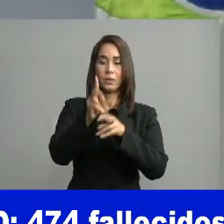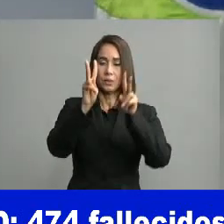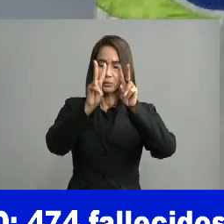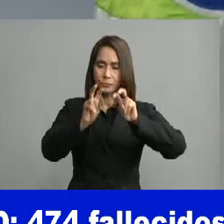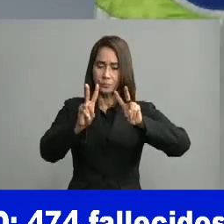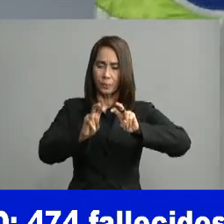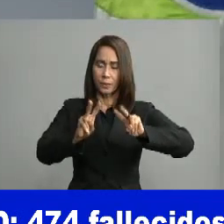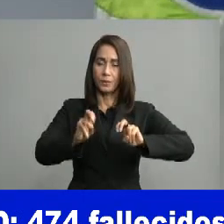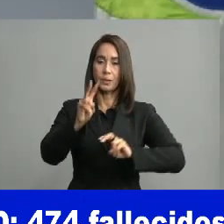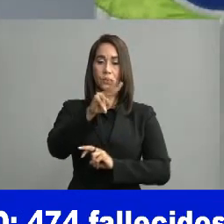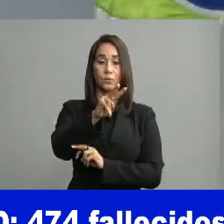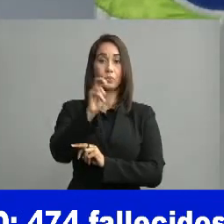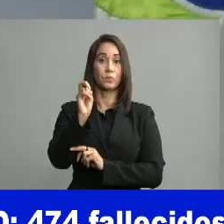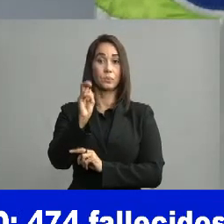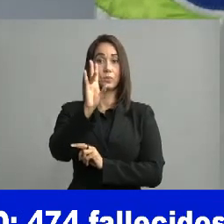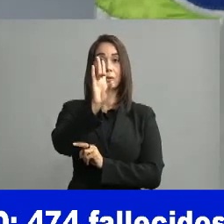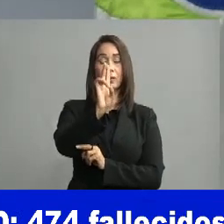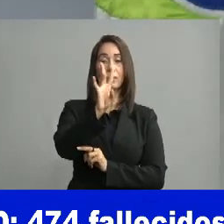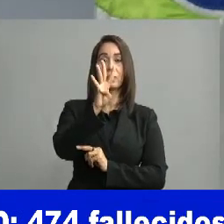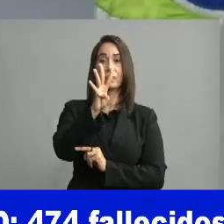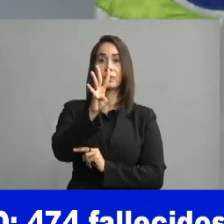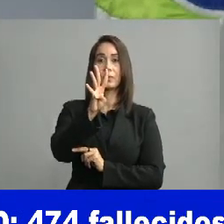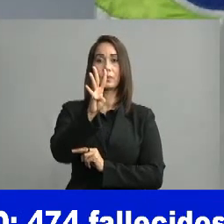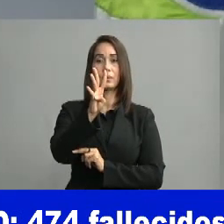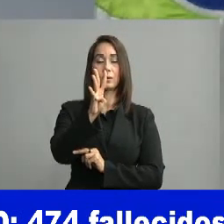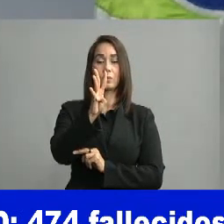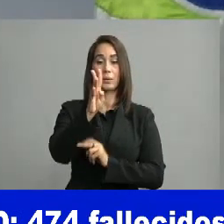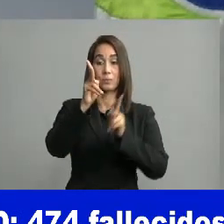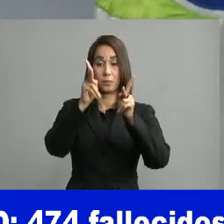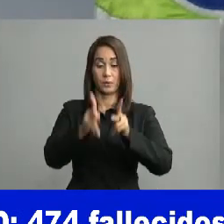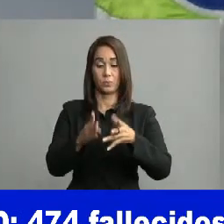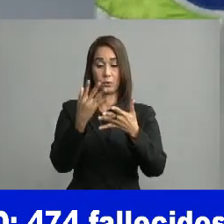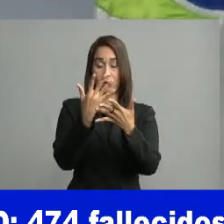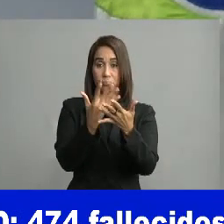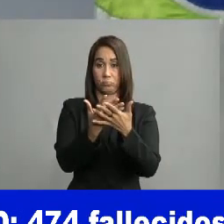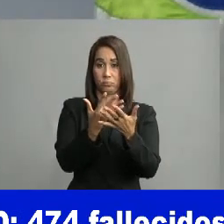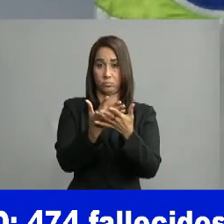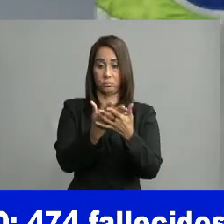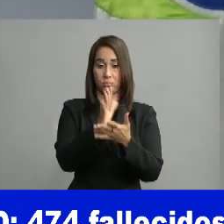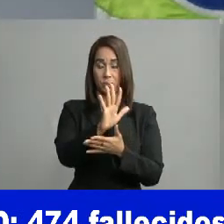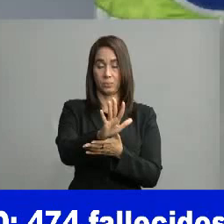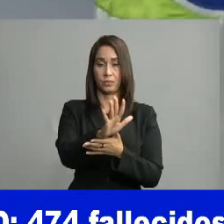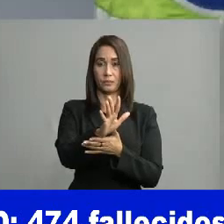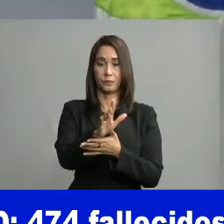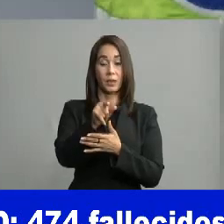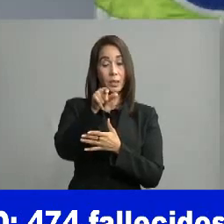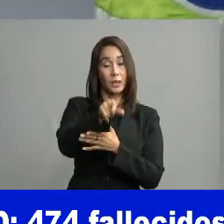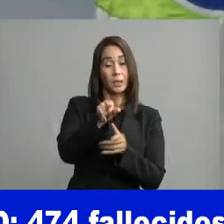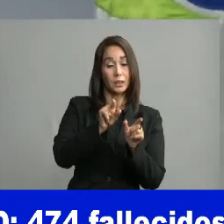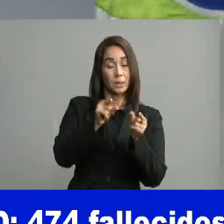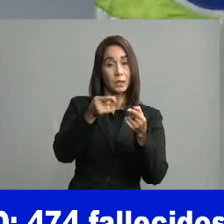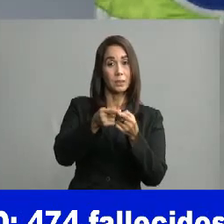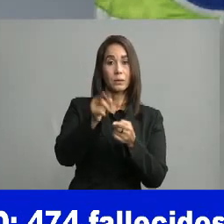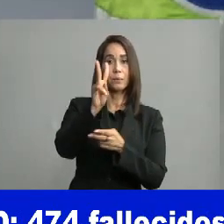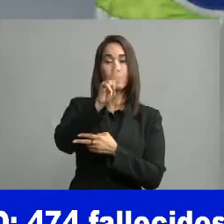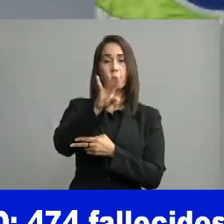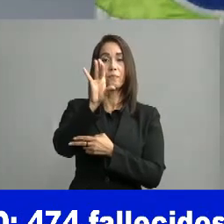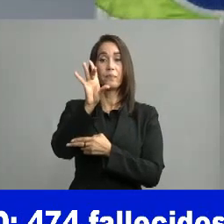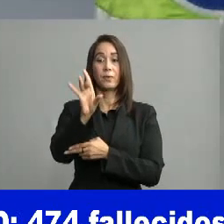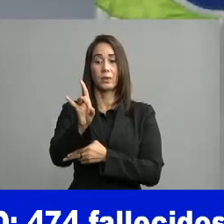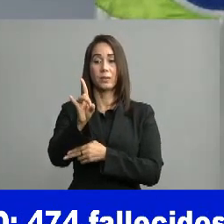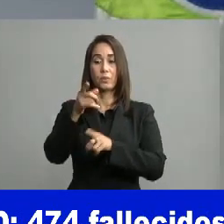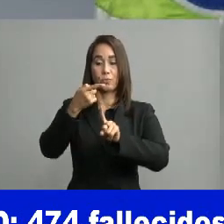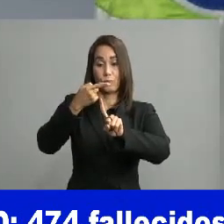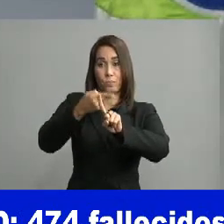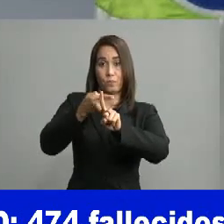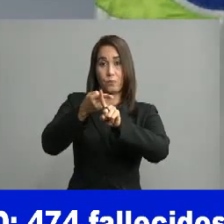se revisaron 274 privados de libertad, de los cuales 28 resultaron